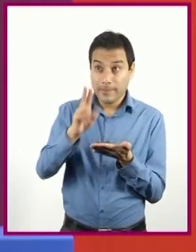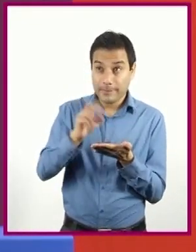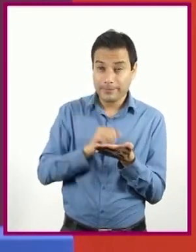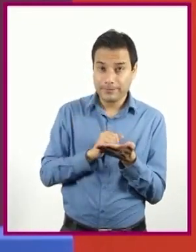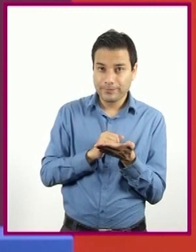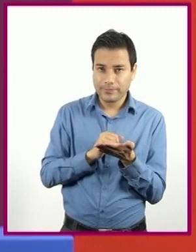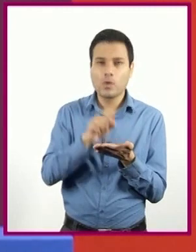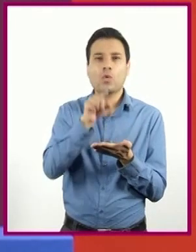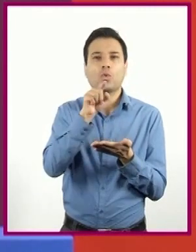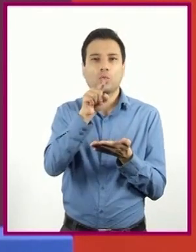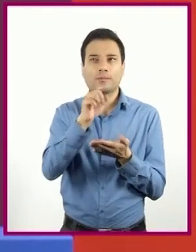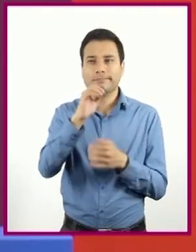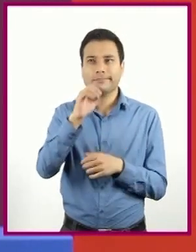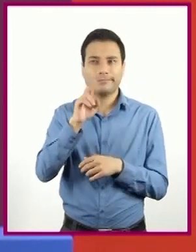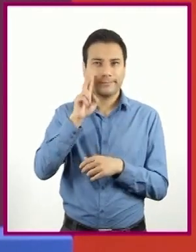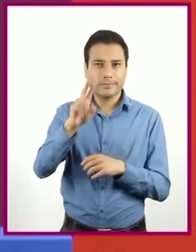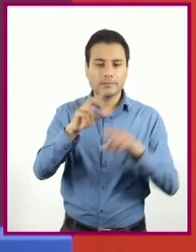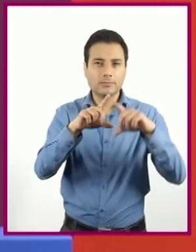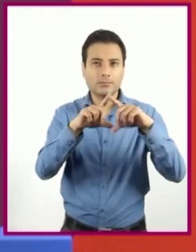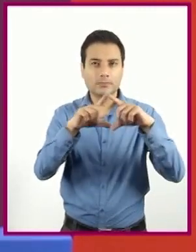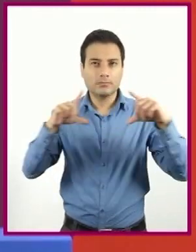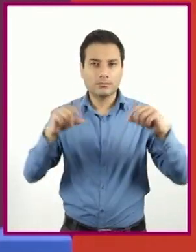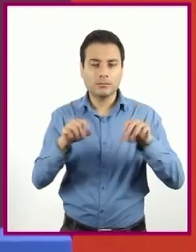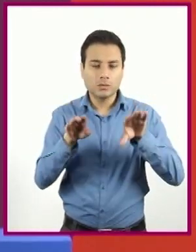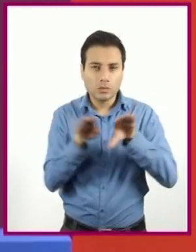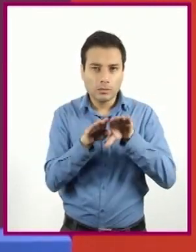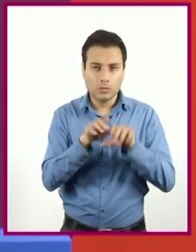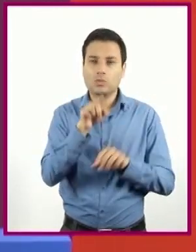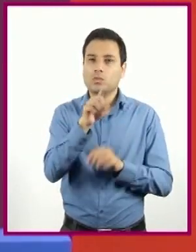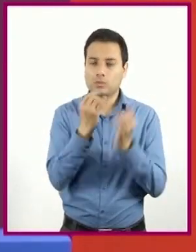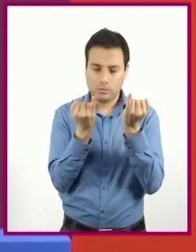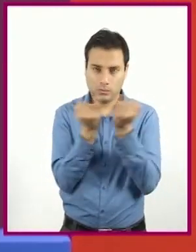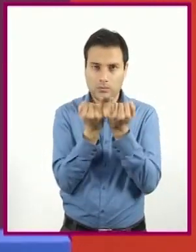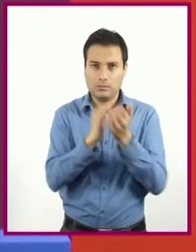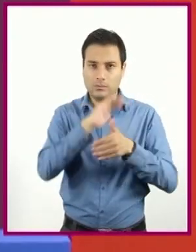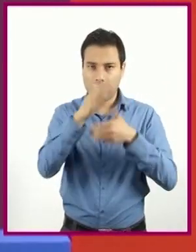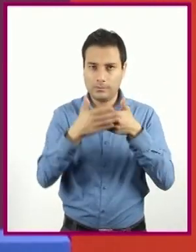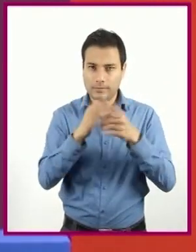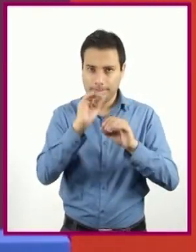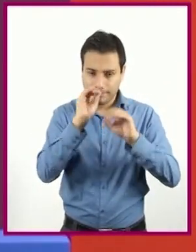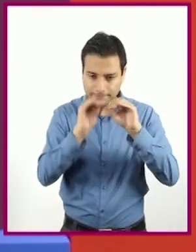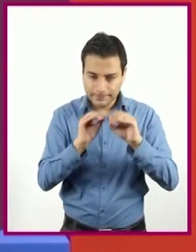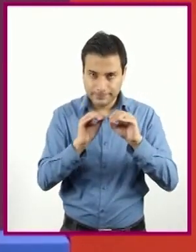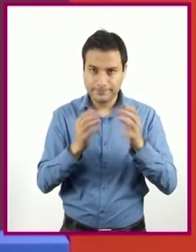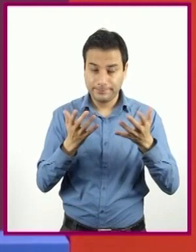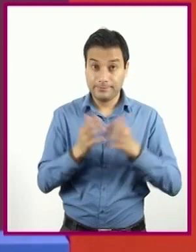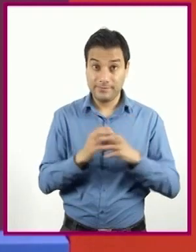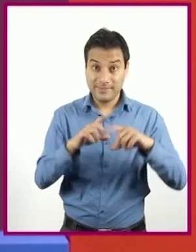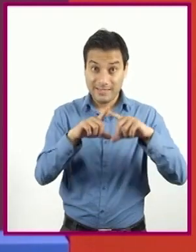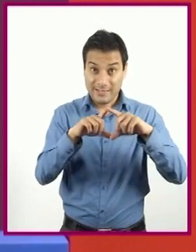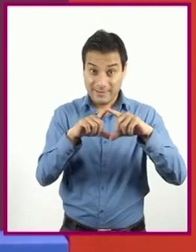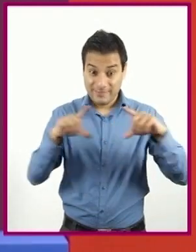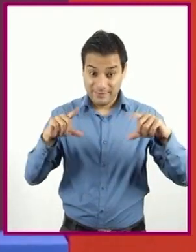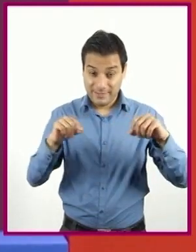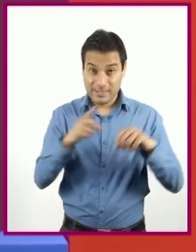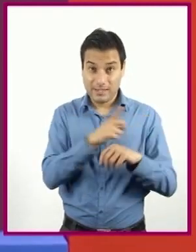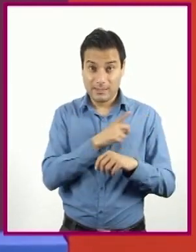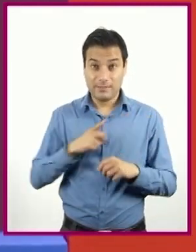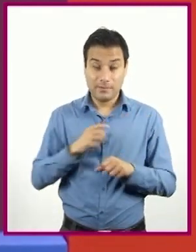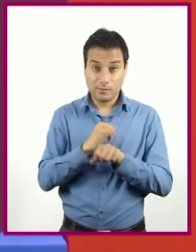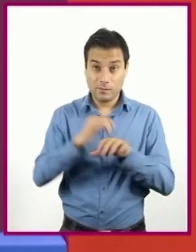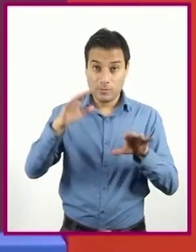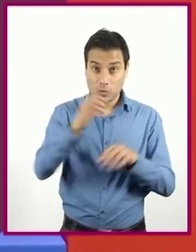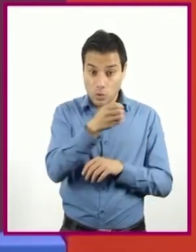sus investigaciones en fichas temáticas, ya que una ficha presenta de manera ordenada y simplificada la